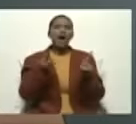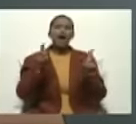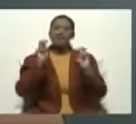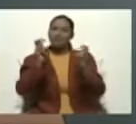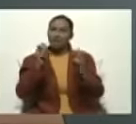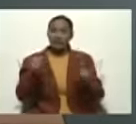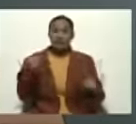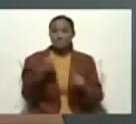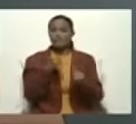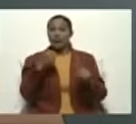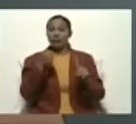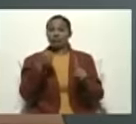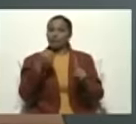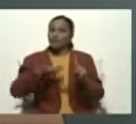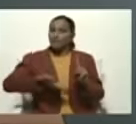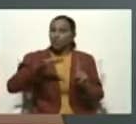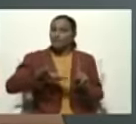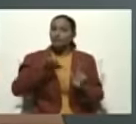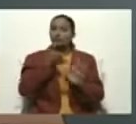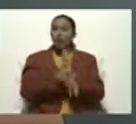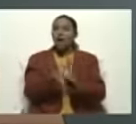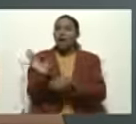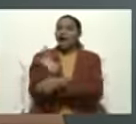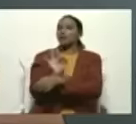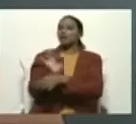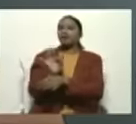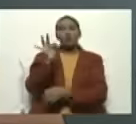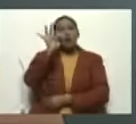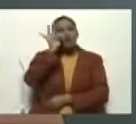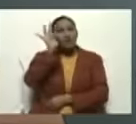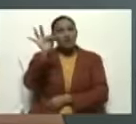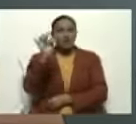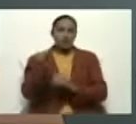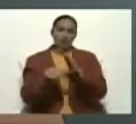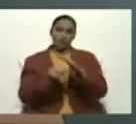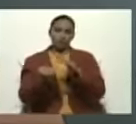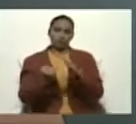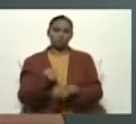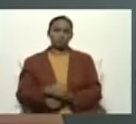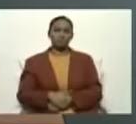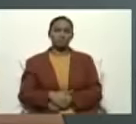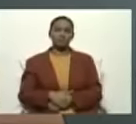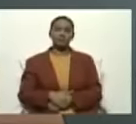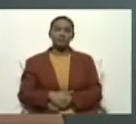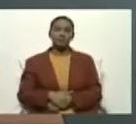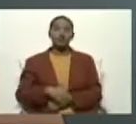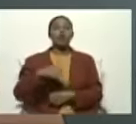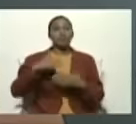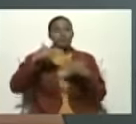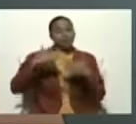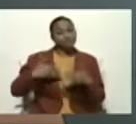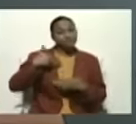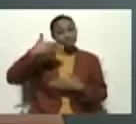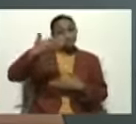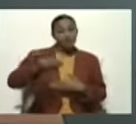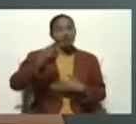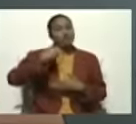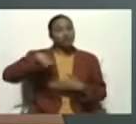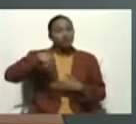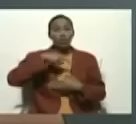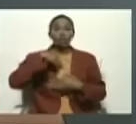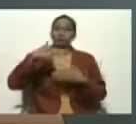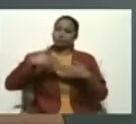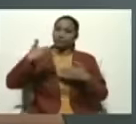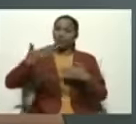en la función de la Fiscalía. No voy a ampliar mucho porque posteriormente vamos a tener un encuentro con nuestros colegas y